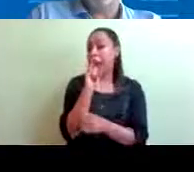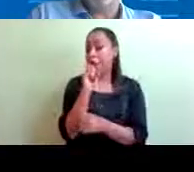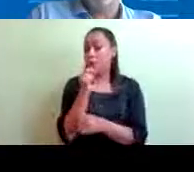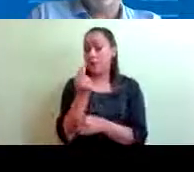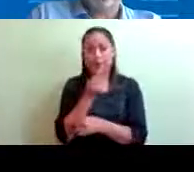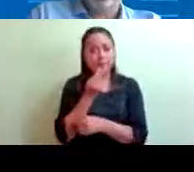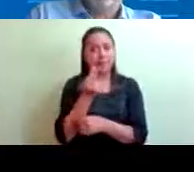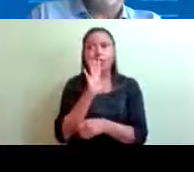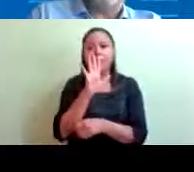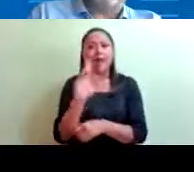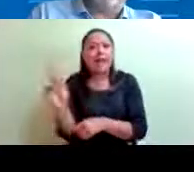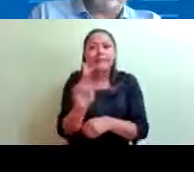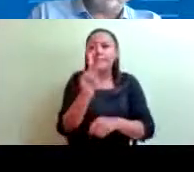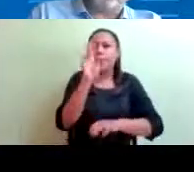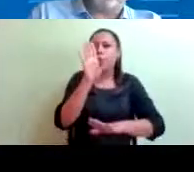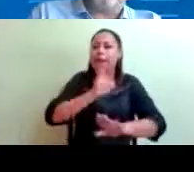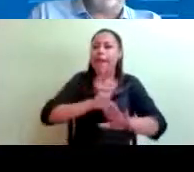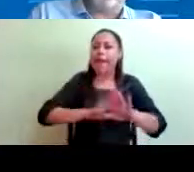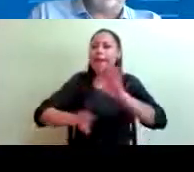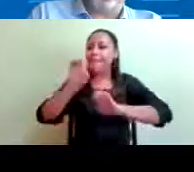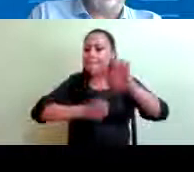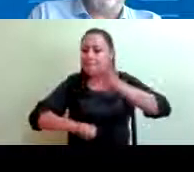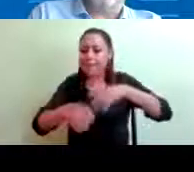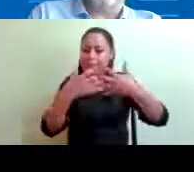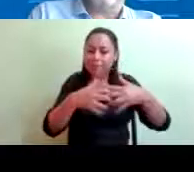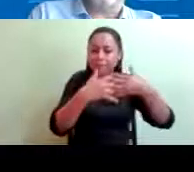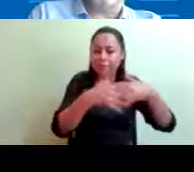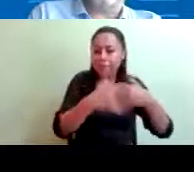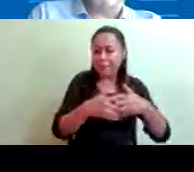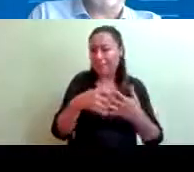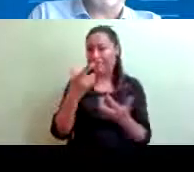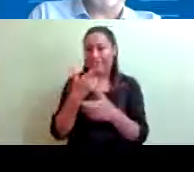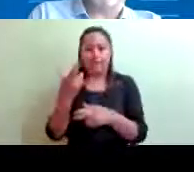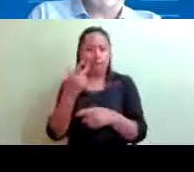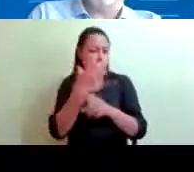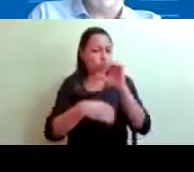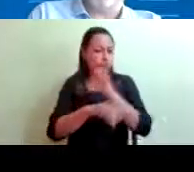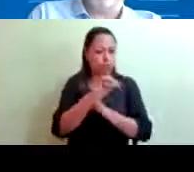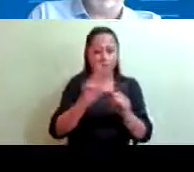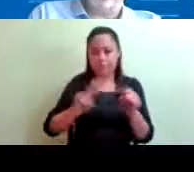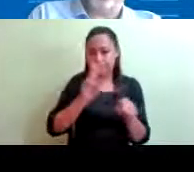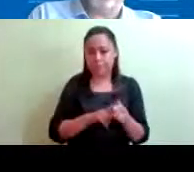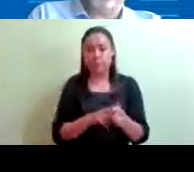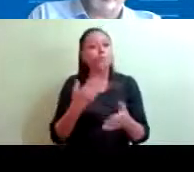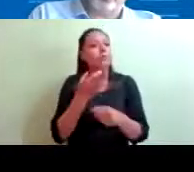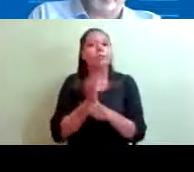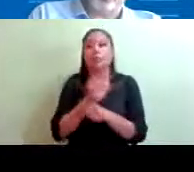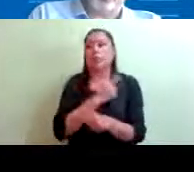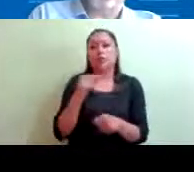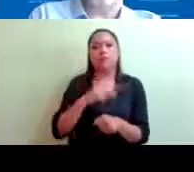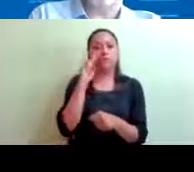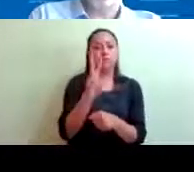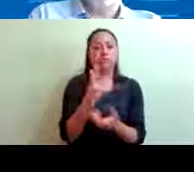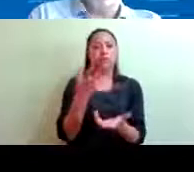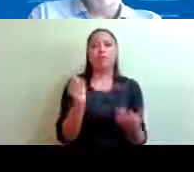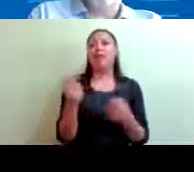de recursos, y el tratamiento de agua residual también no se tiene que ver como que estamos hablando de desechos, sino de